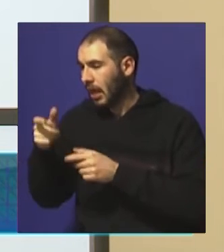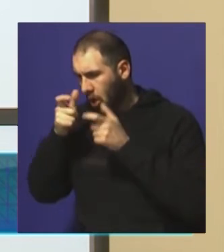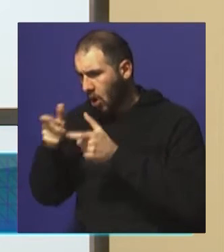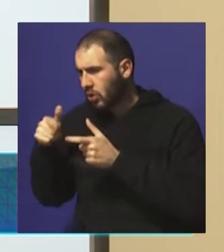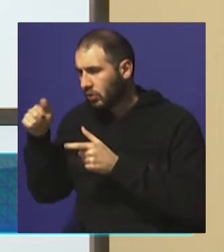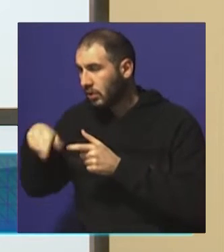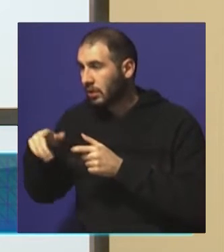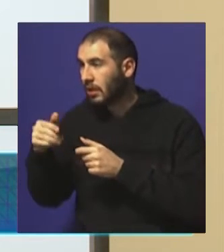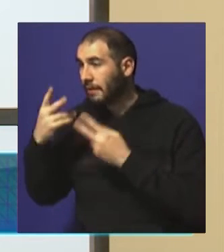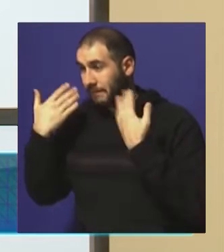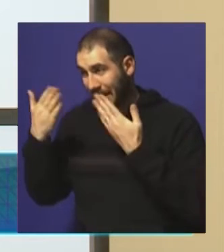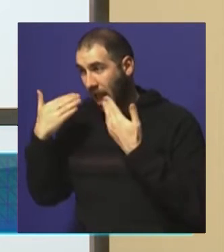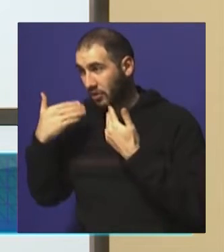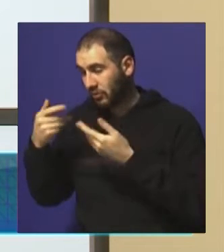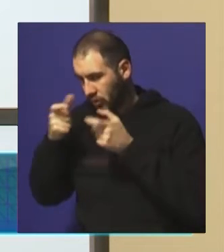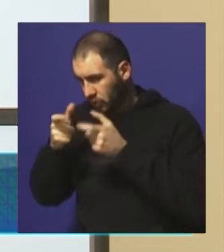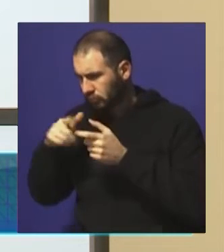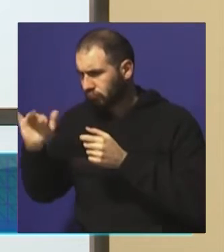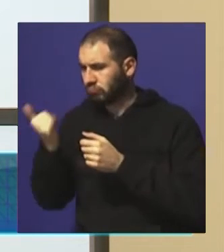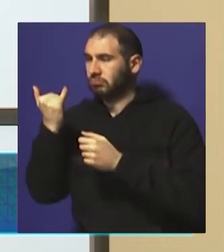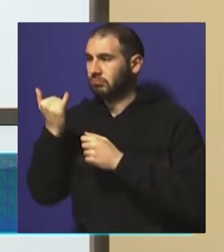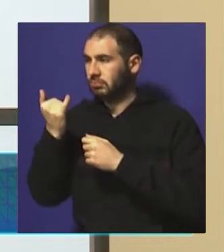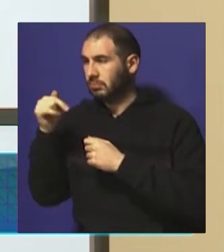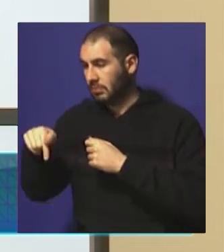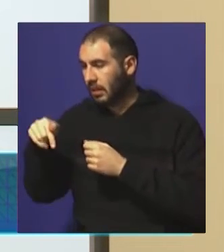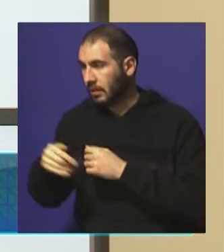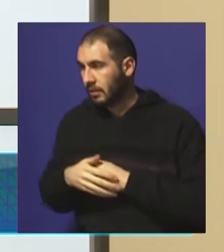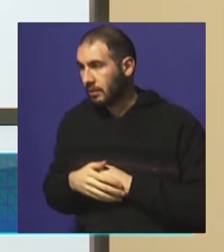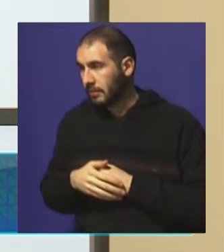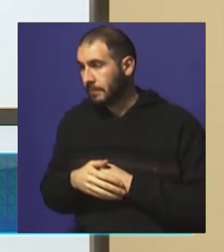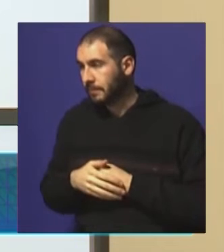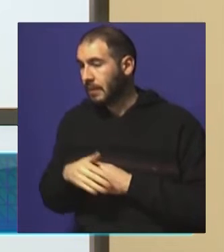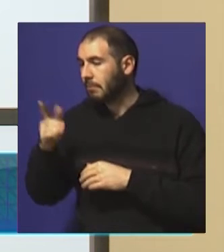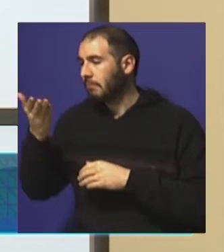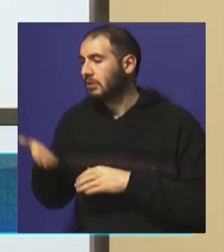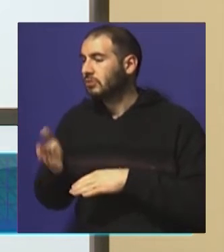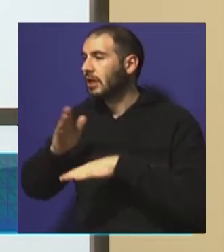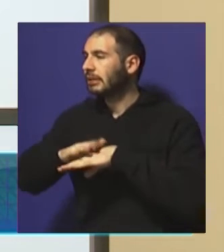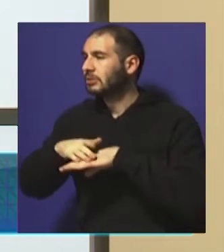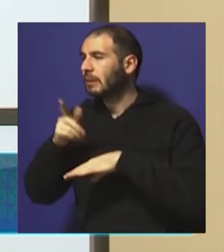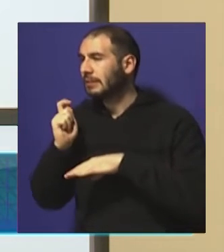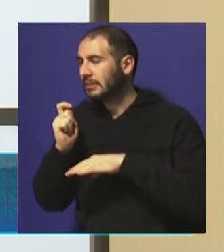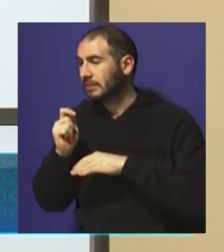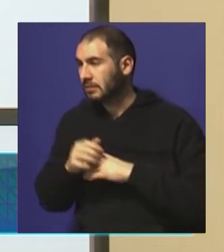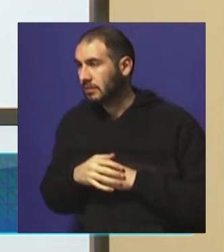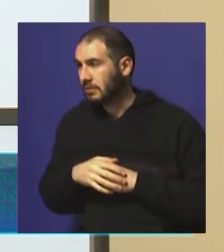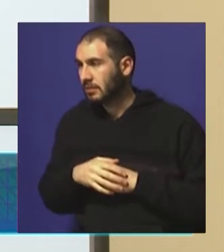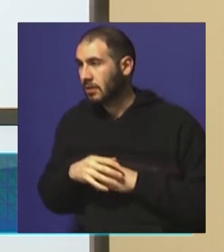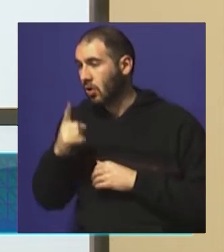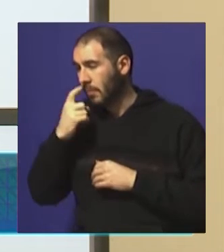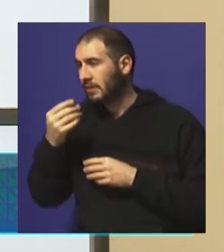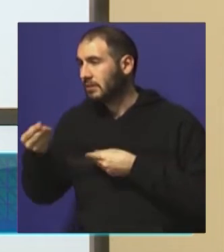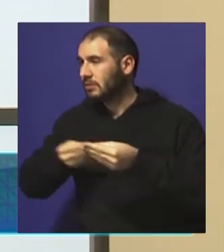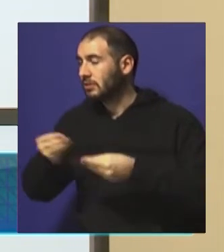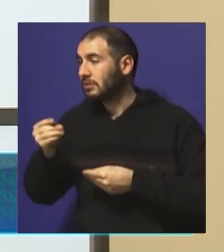auditoría en el verano, se descubre que el principal responsable era un tesorero,